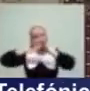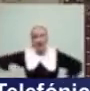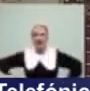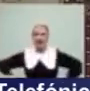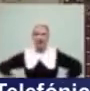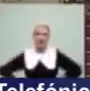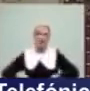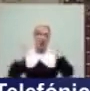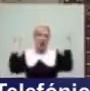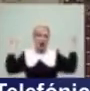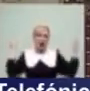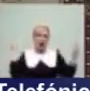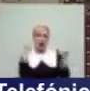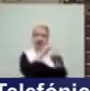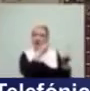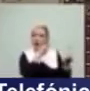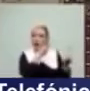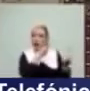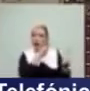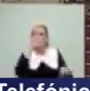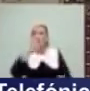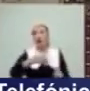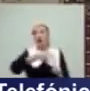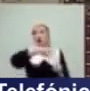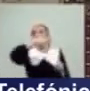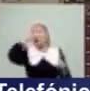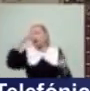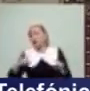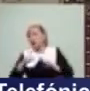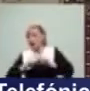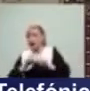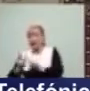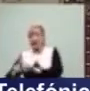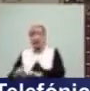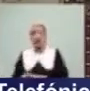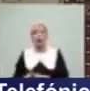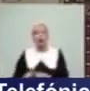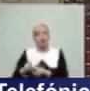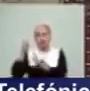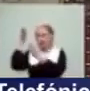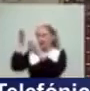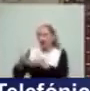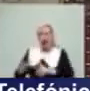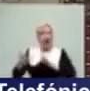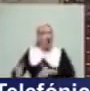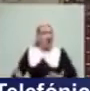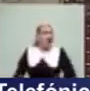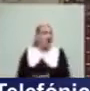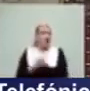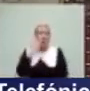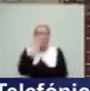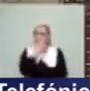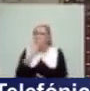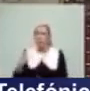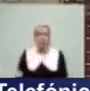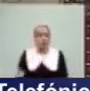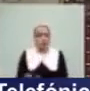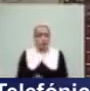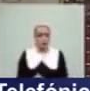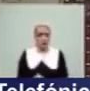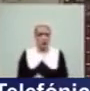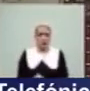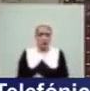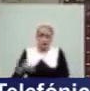un ministro o ministra instructor, estos ministros abren el procedimiento, se lleva a cabo todo el procedimiento